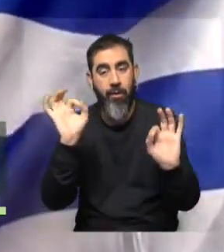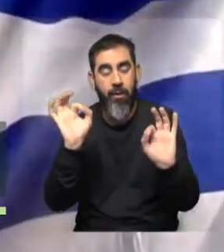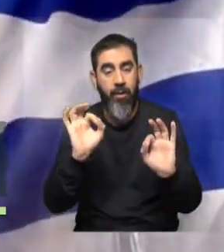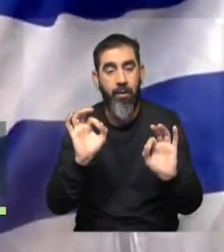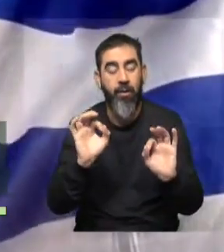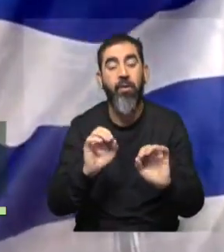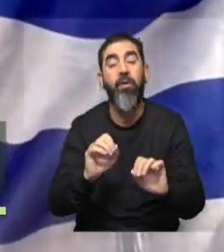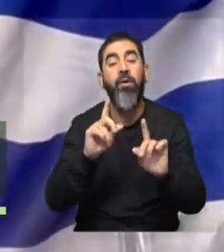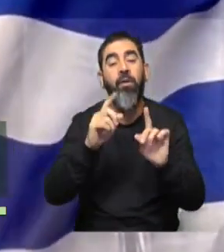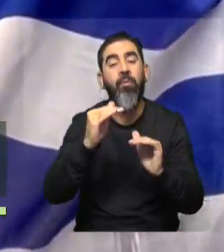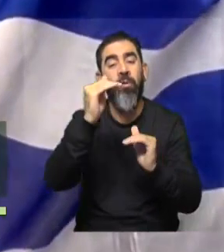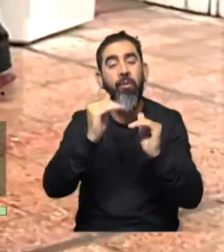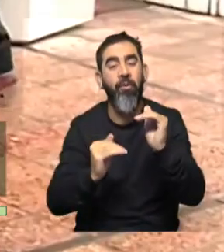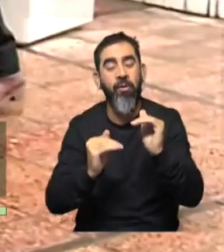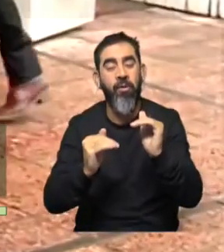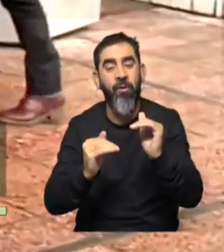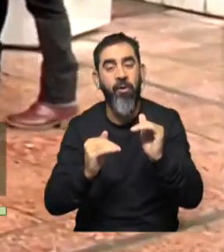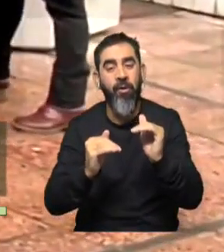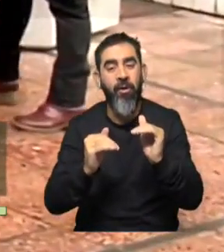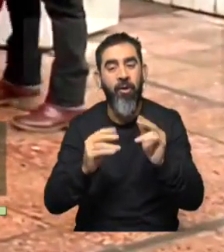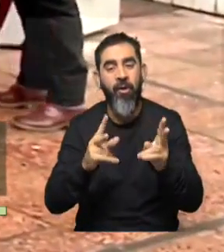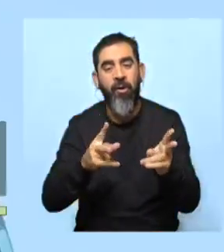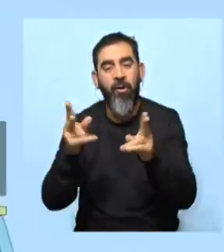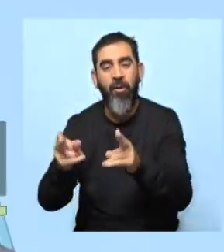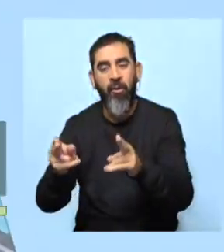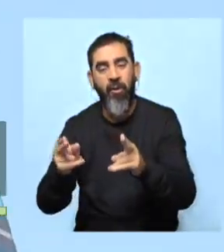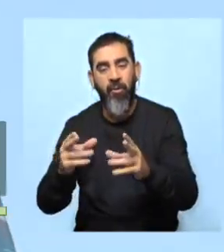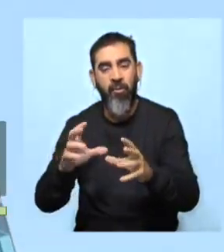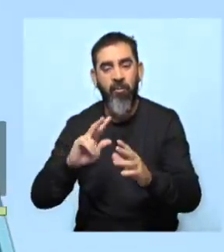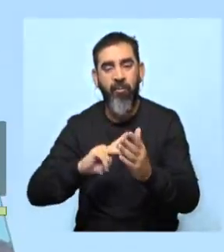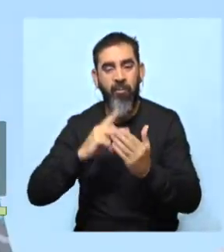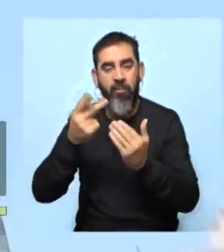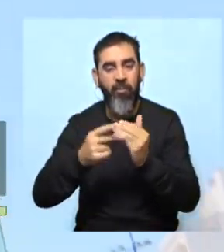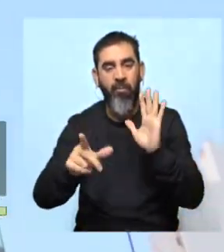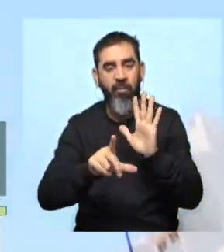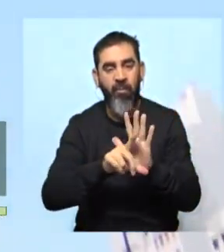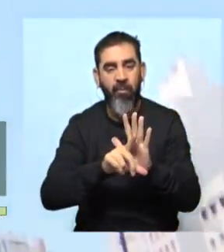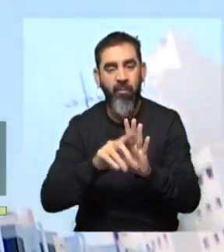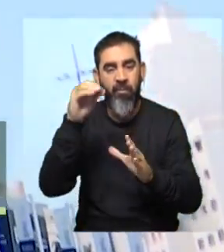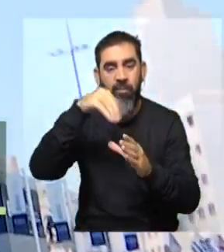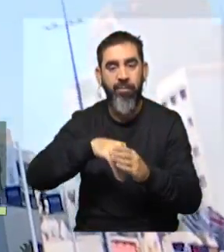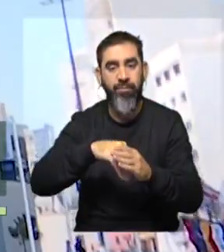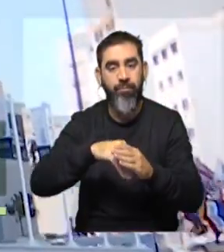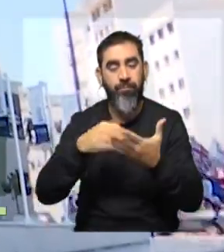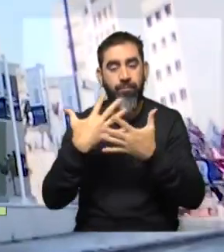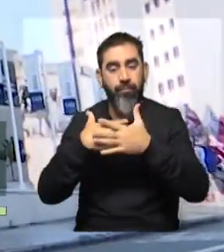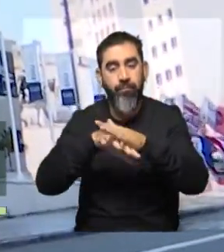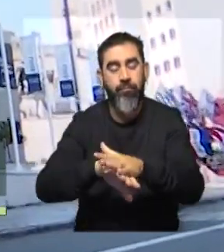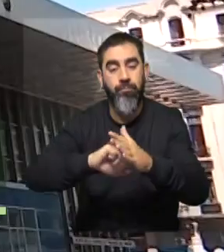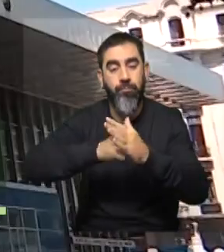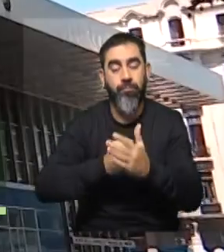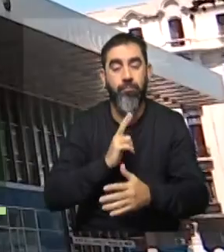los reajustes bajan para los tramos subsiguientes el proyecto de ley incluirá además la fusión del banco